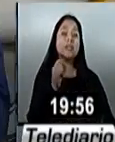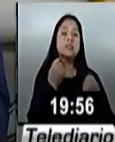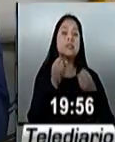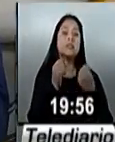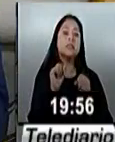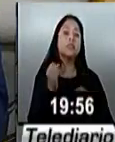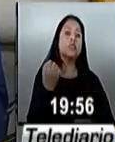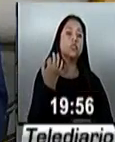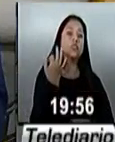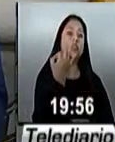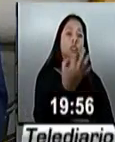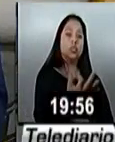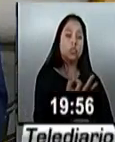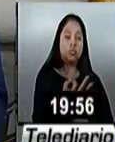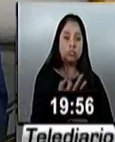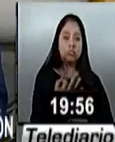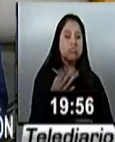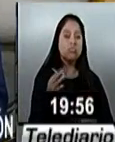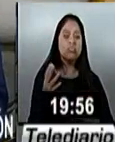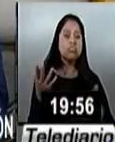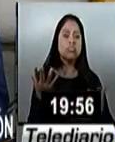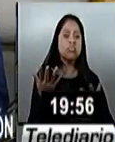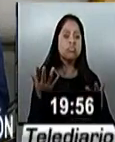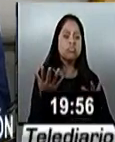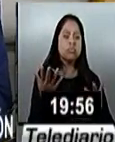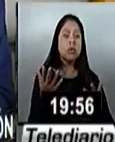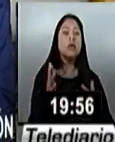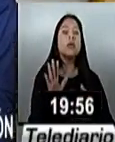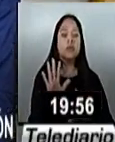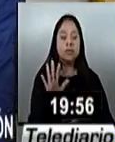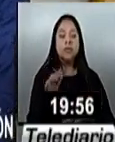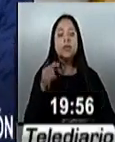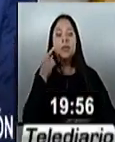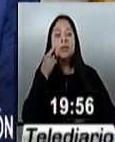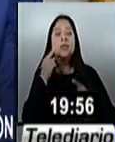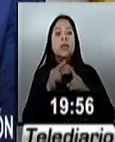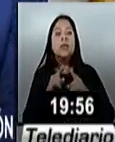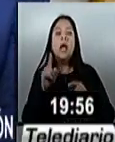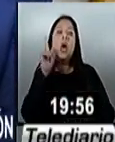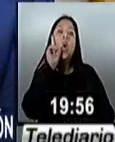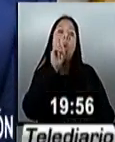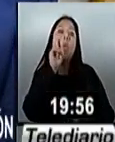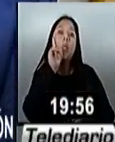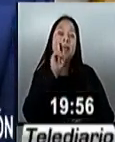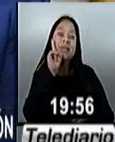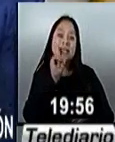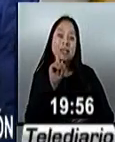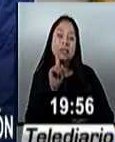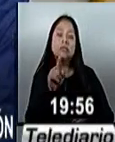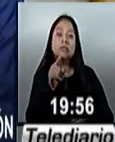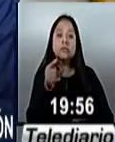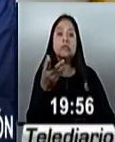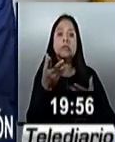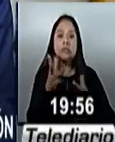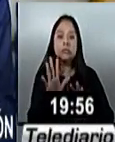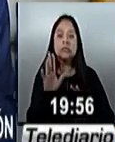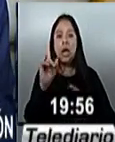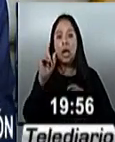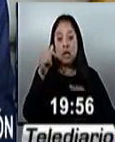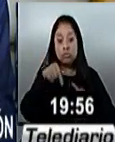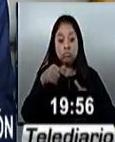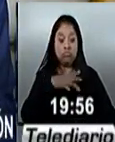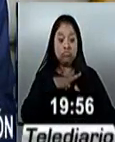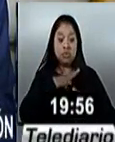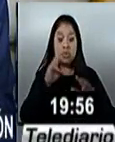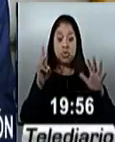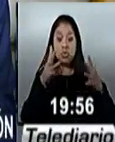el cual permite a las y los muchachos que han llegado a la edad laboral o